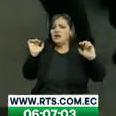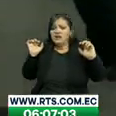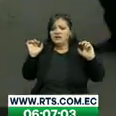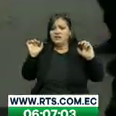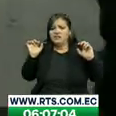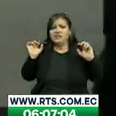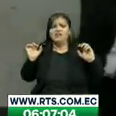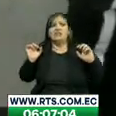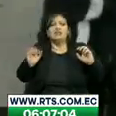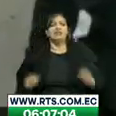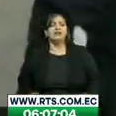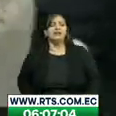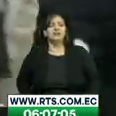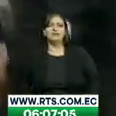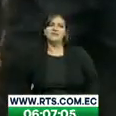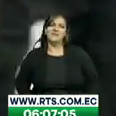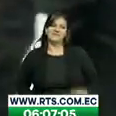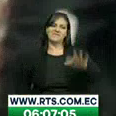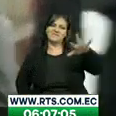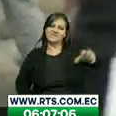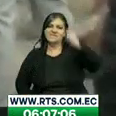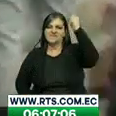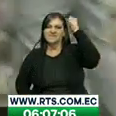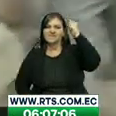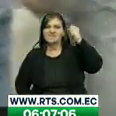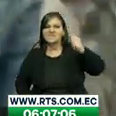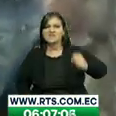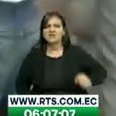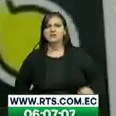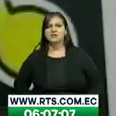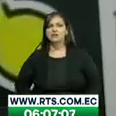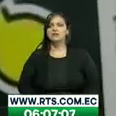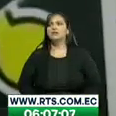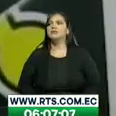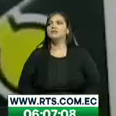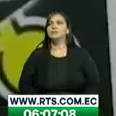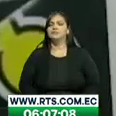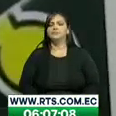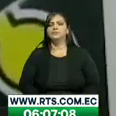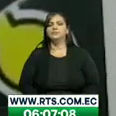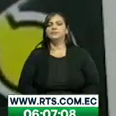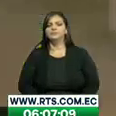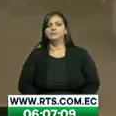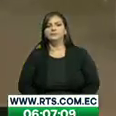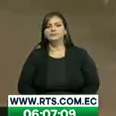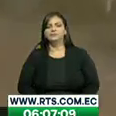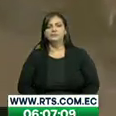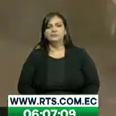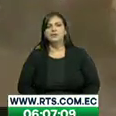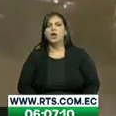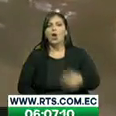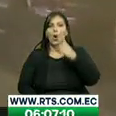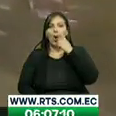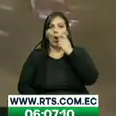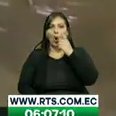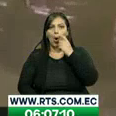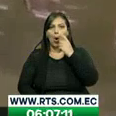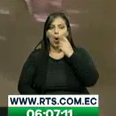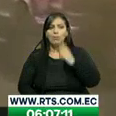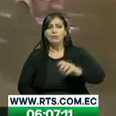suya debido a que uno de los asaltados lograra alertar a la policía. Me percató que un ciudadano estaba alzando la